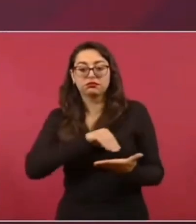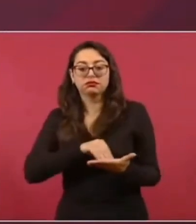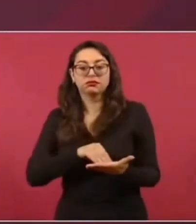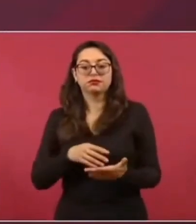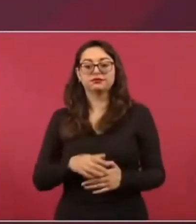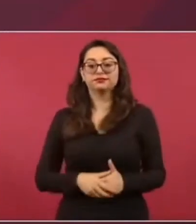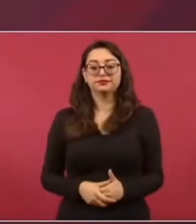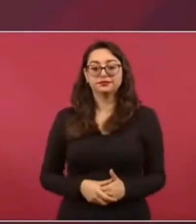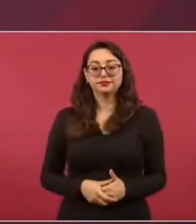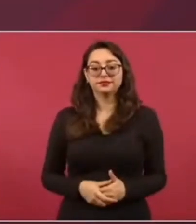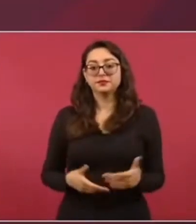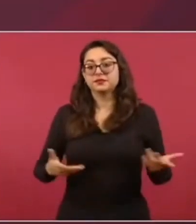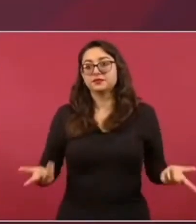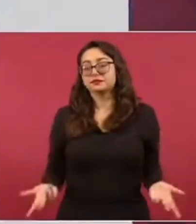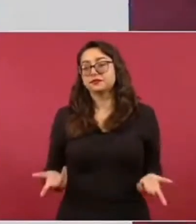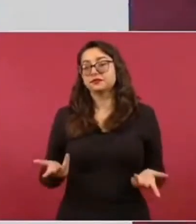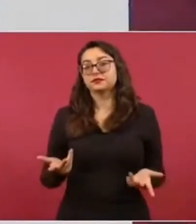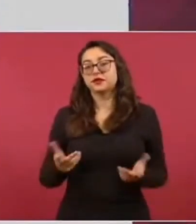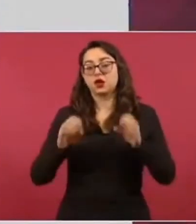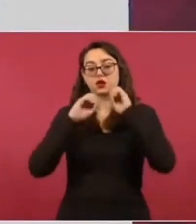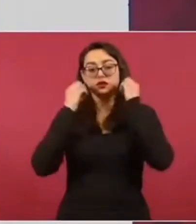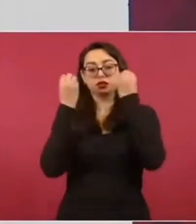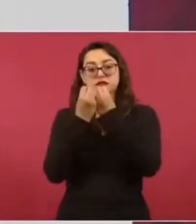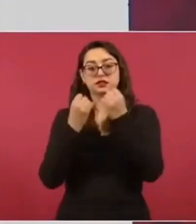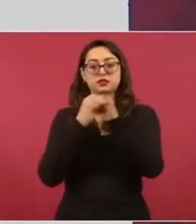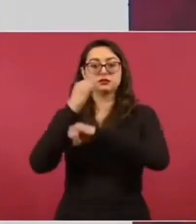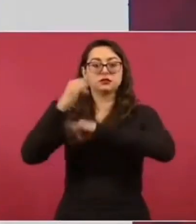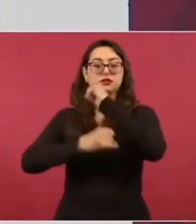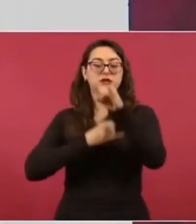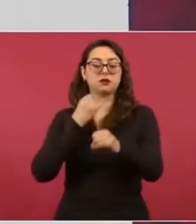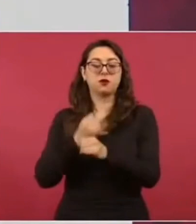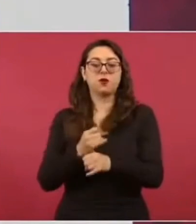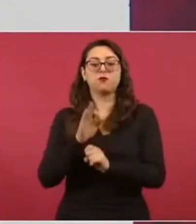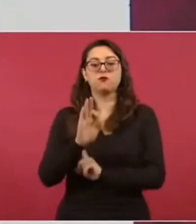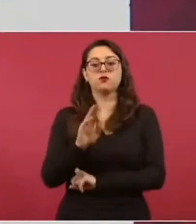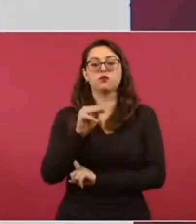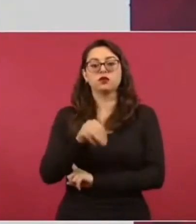El Fondo Monetario Internacional, el Banco Mundial,